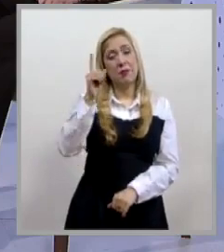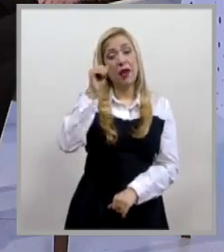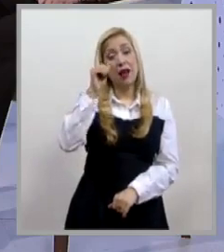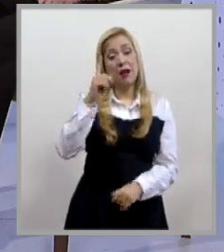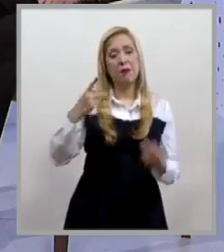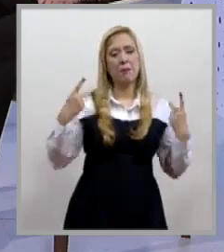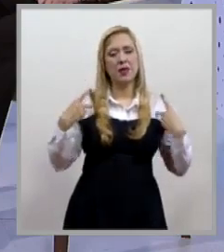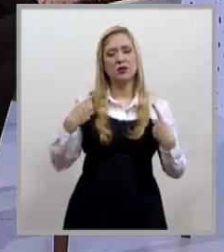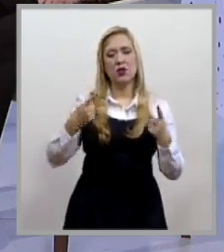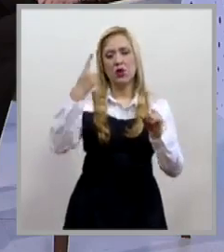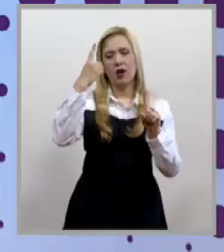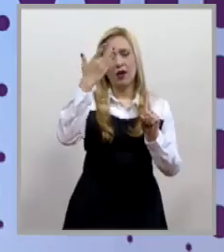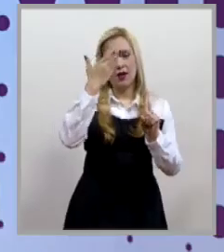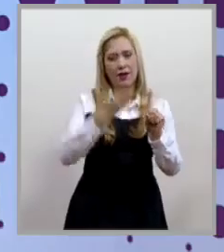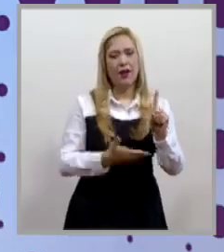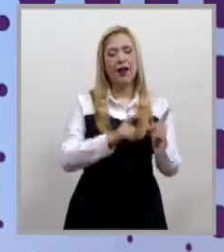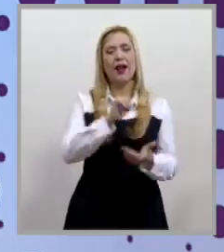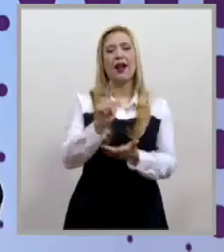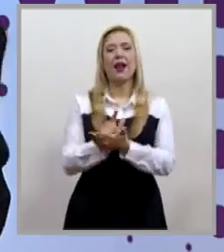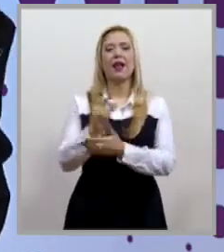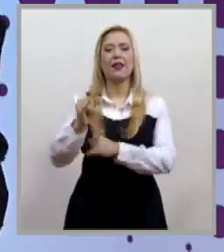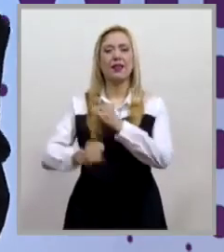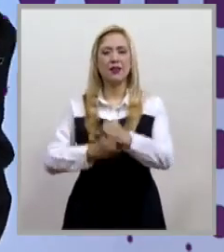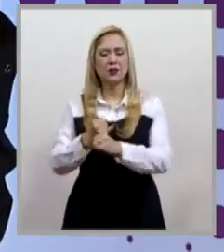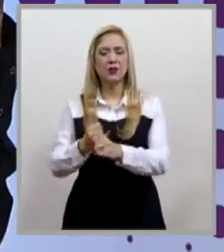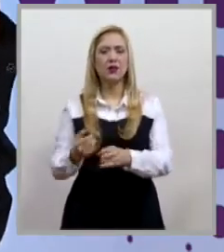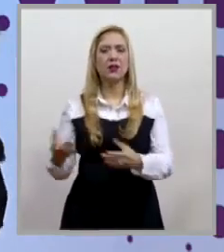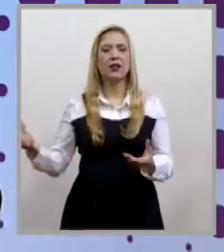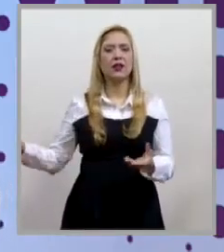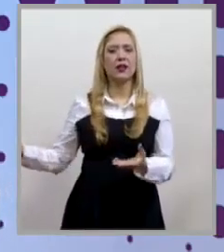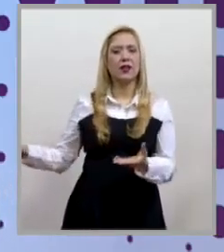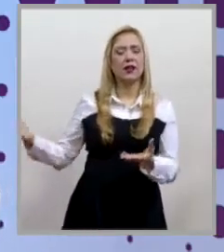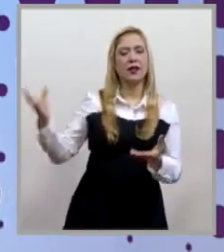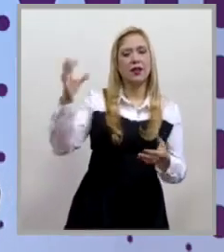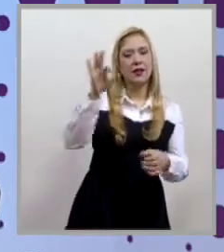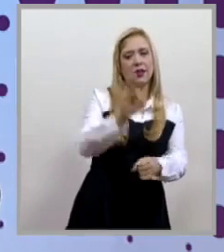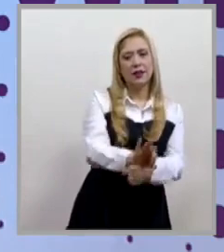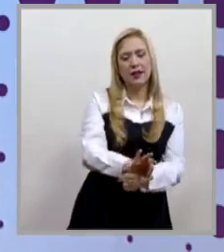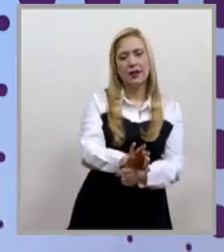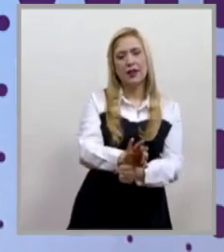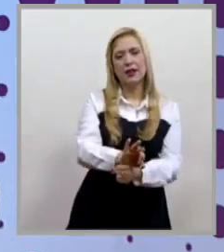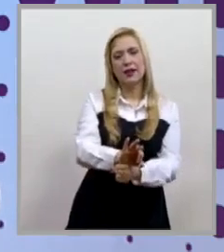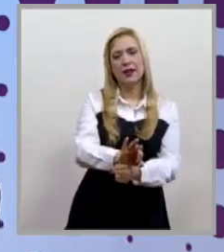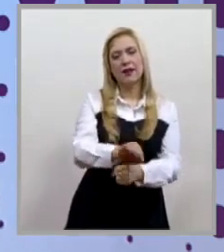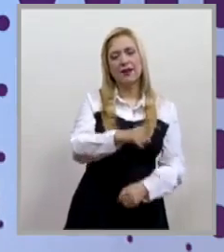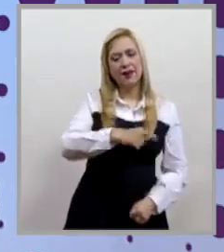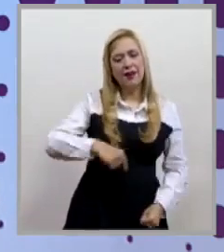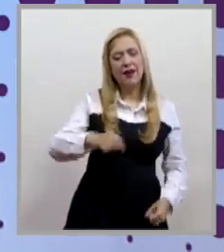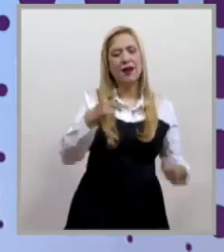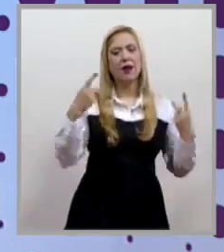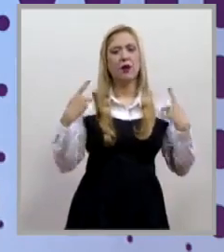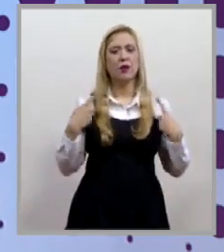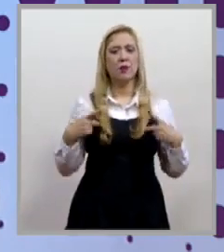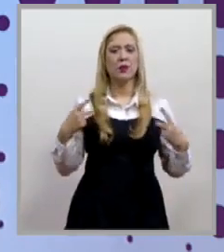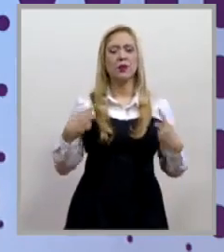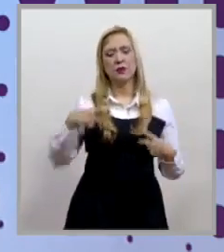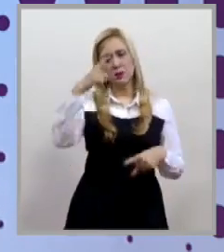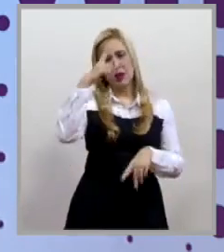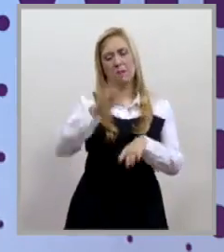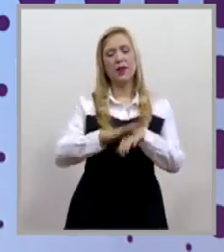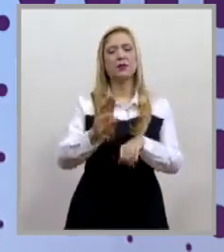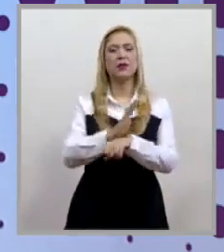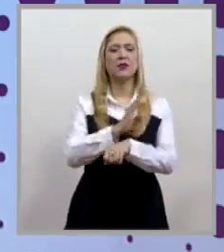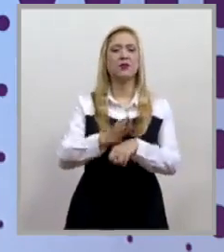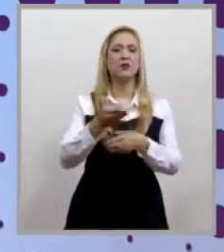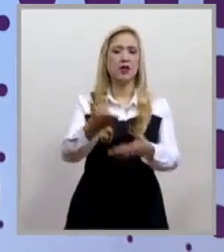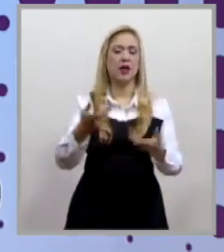de un control de convencionalidad donde atraemos los derechos protectores y aplicamos la norma más favorecedora al